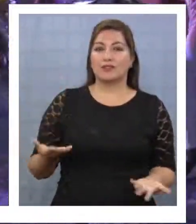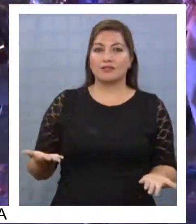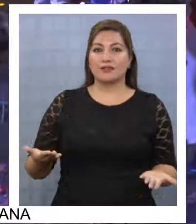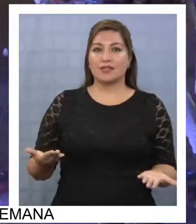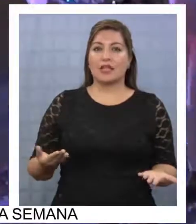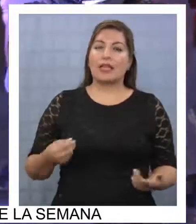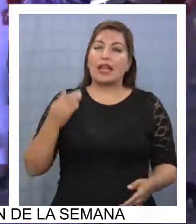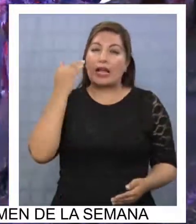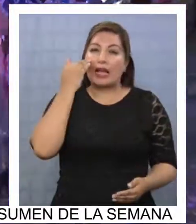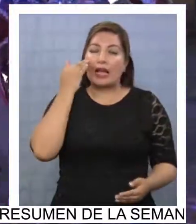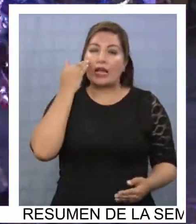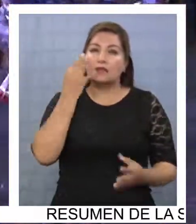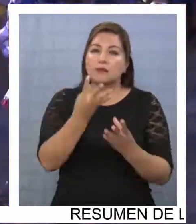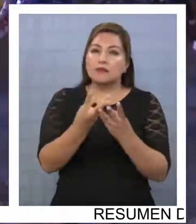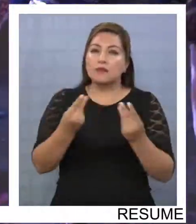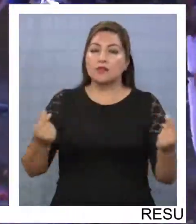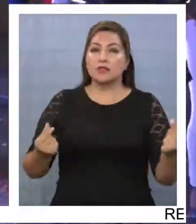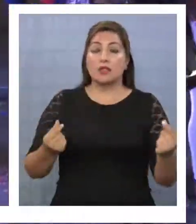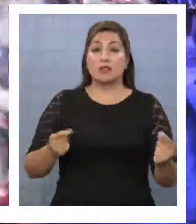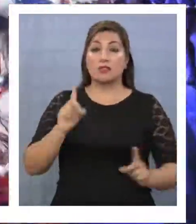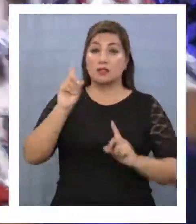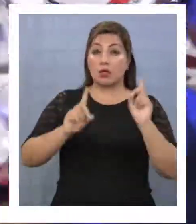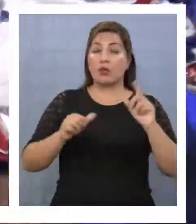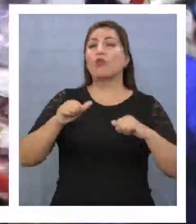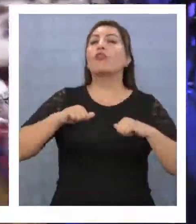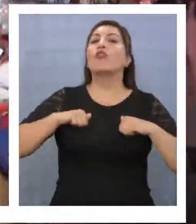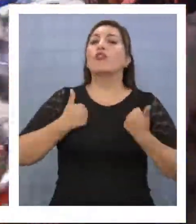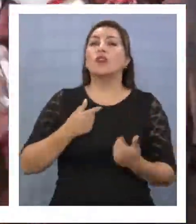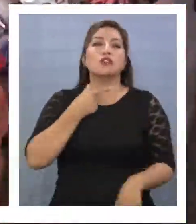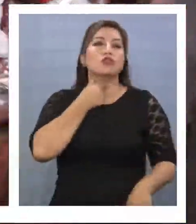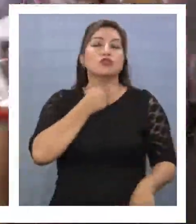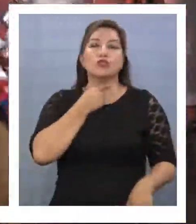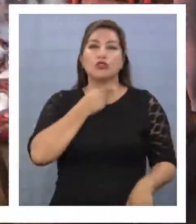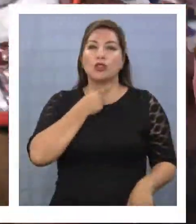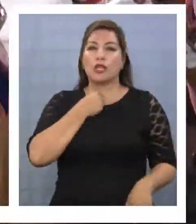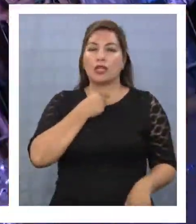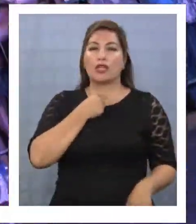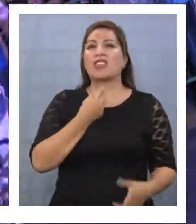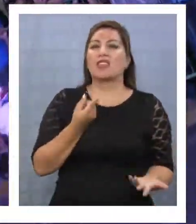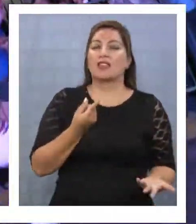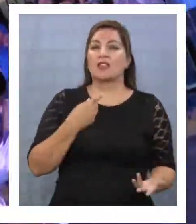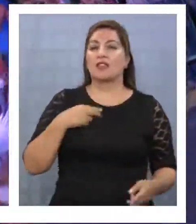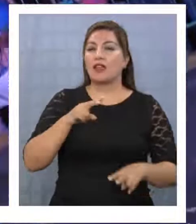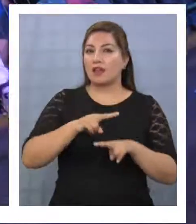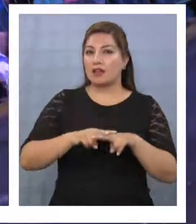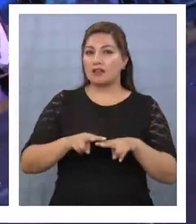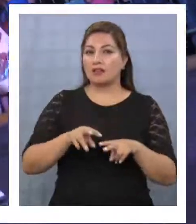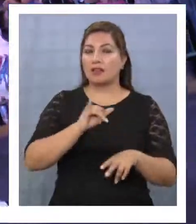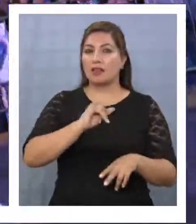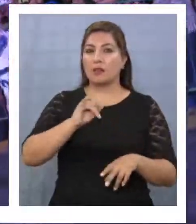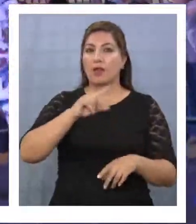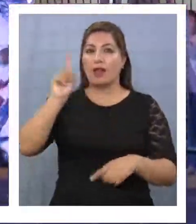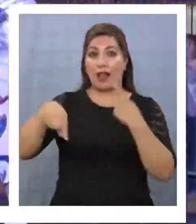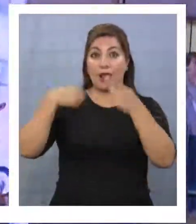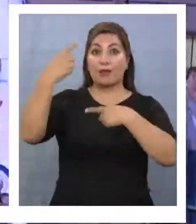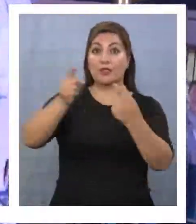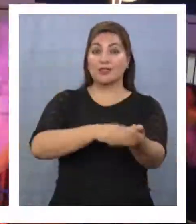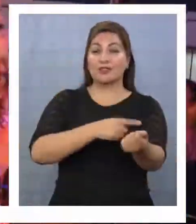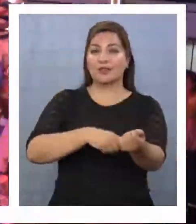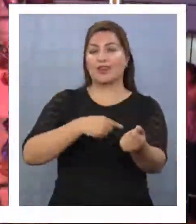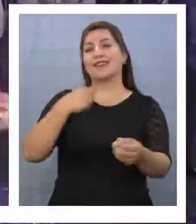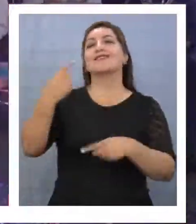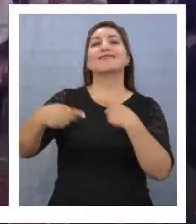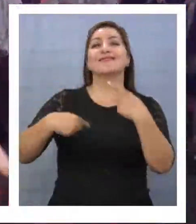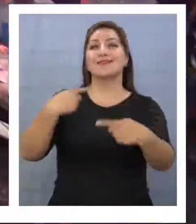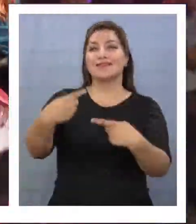extinguirse si los jóvenes dejan de interesarse en mantener esta cultura y traspasarla a las próximas generaciones.